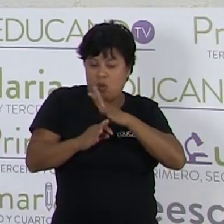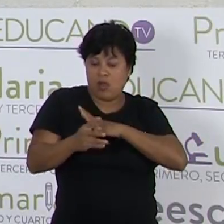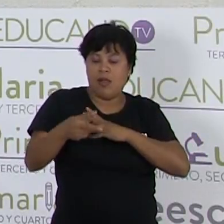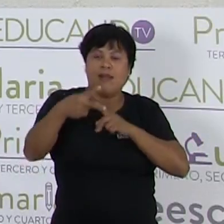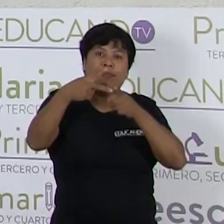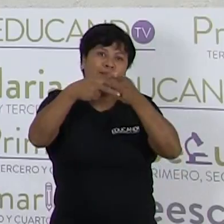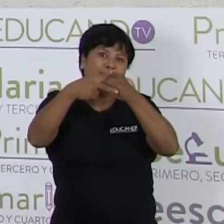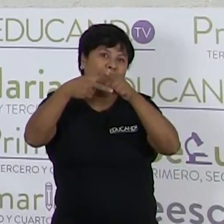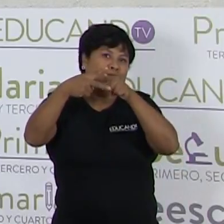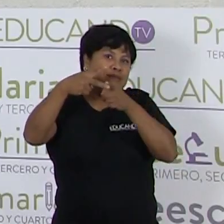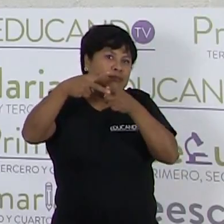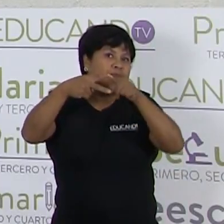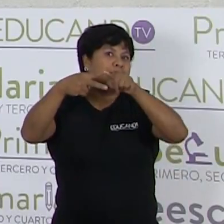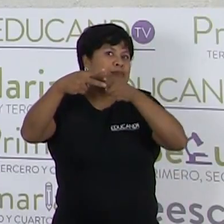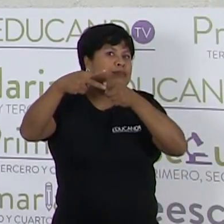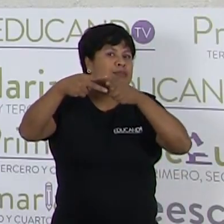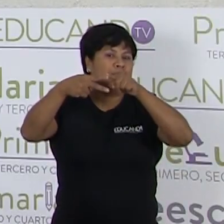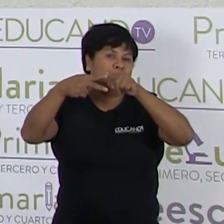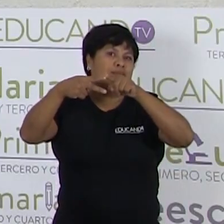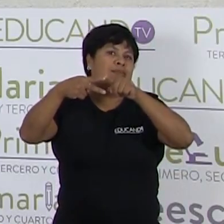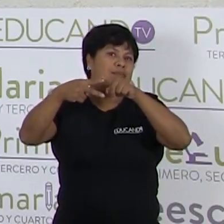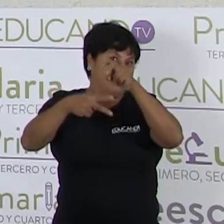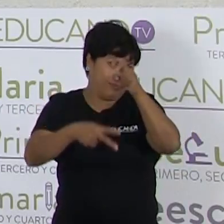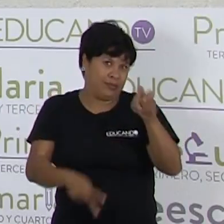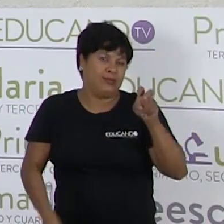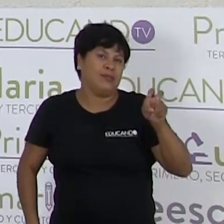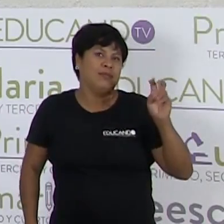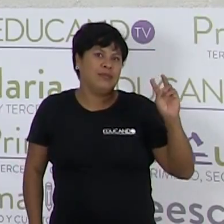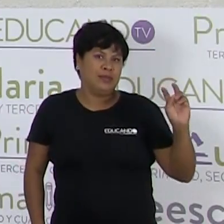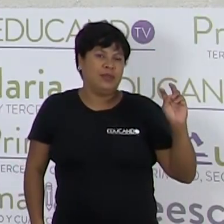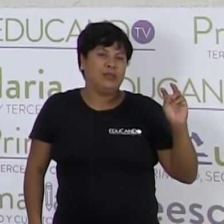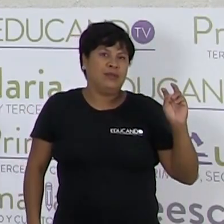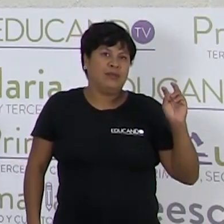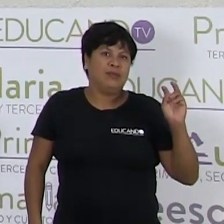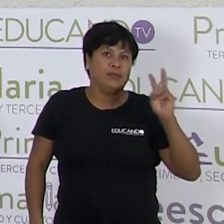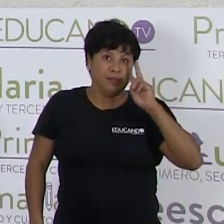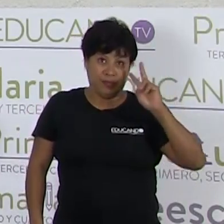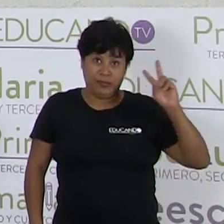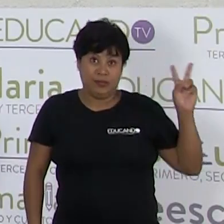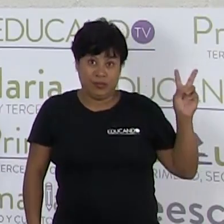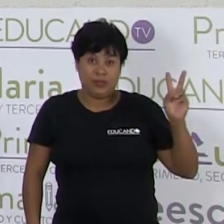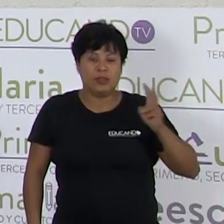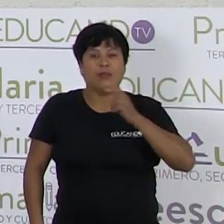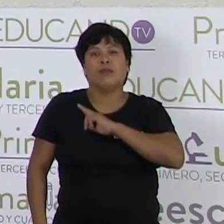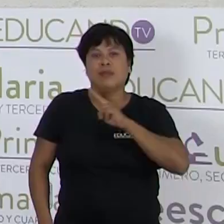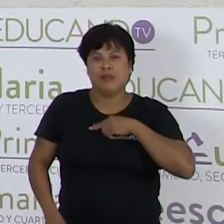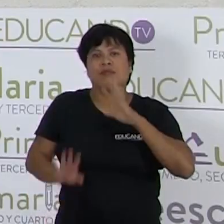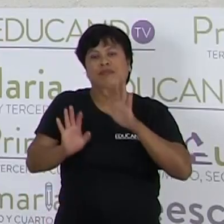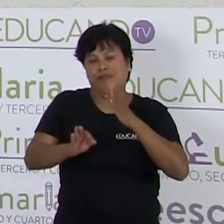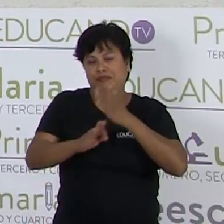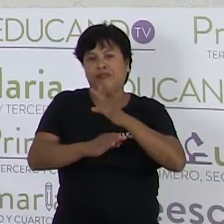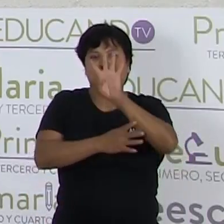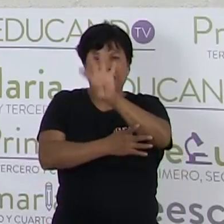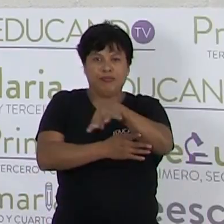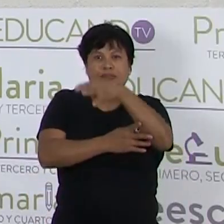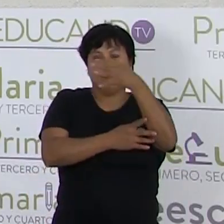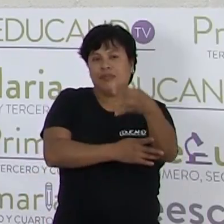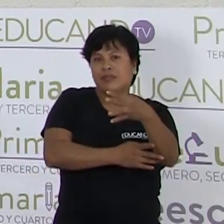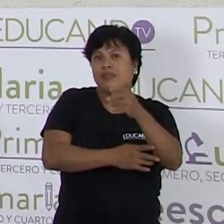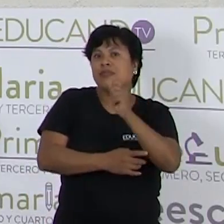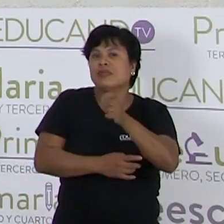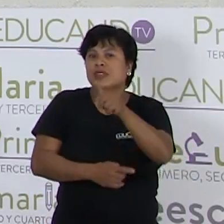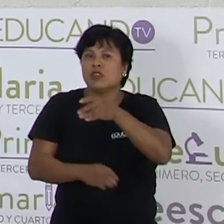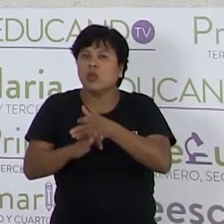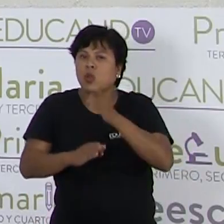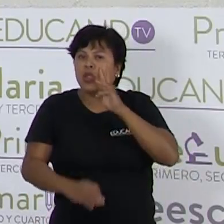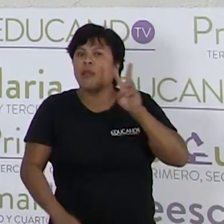este o también de este. ¿Sí? Y ya cumplimos con la clasificación. ¿De qué te diste